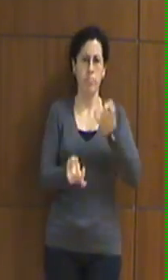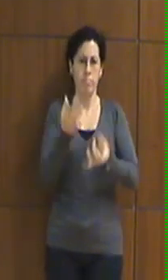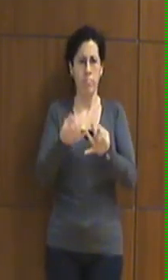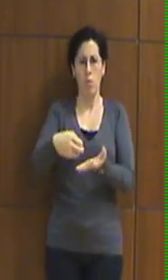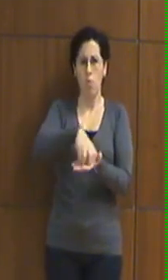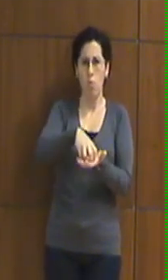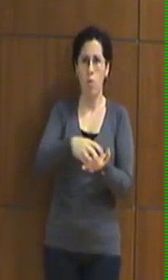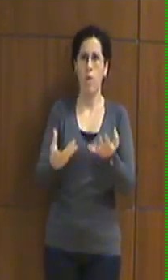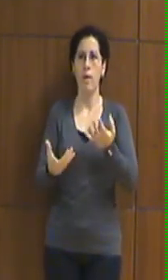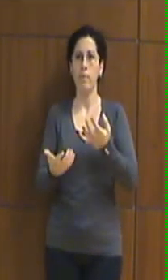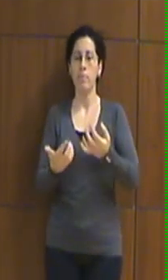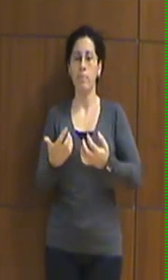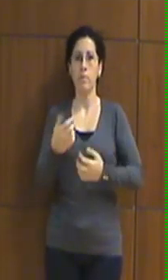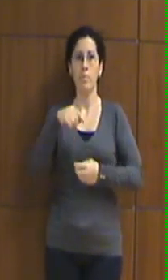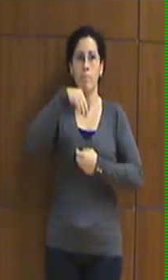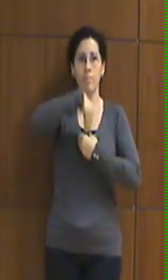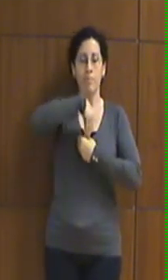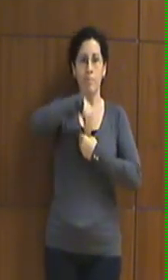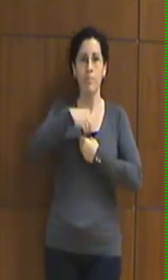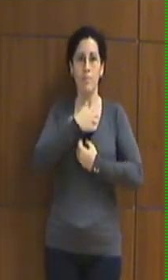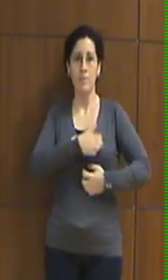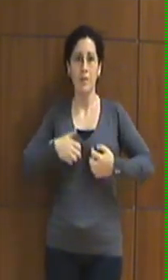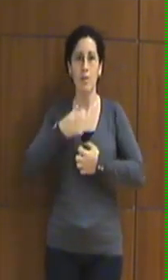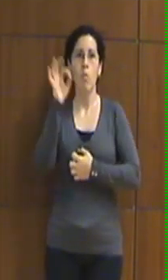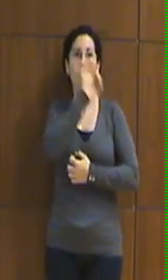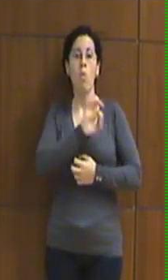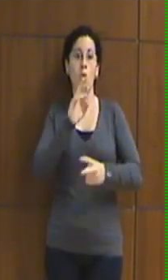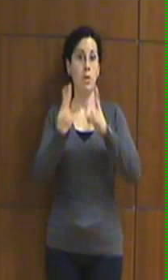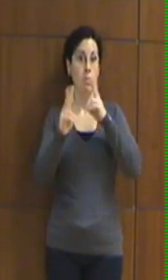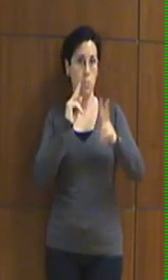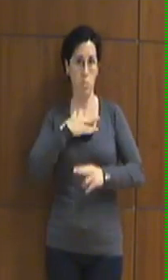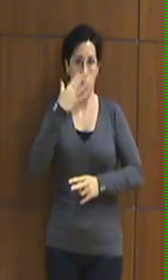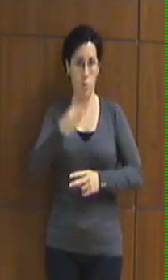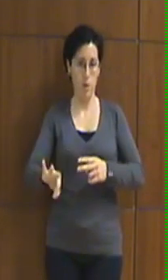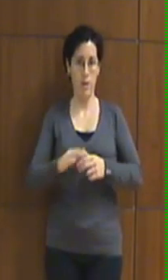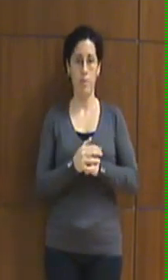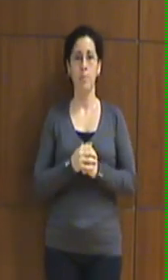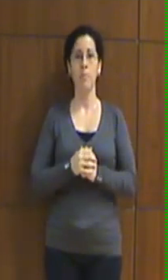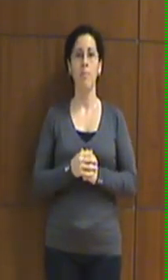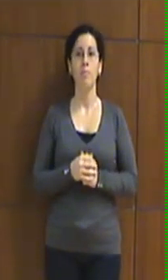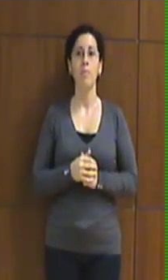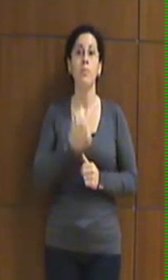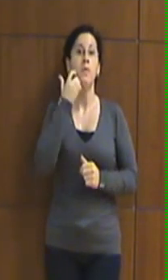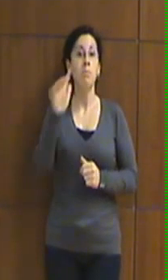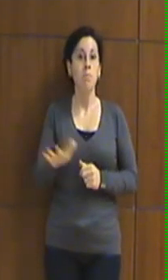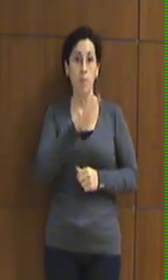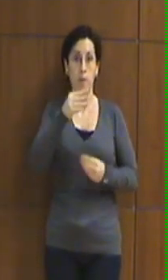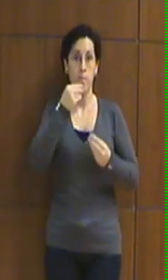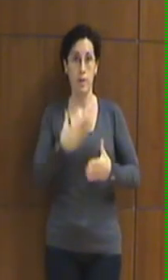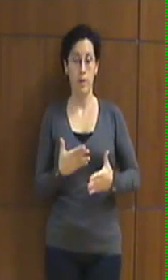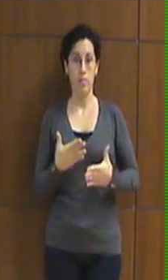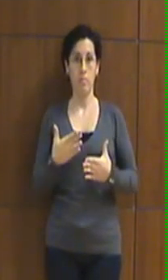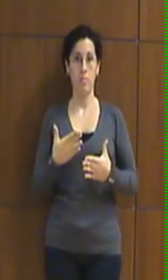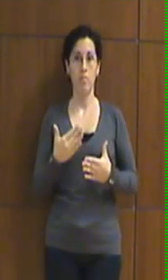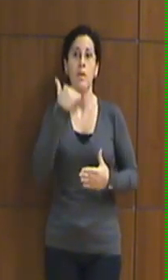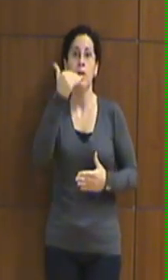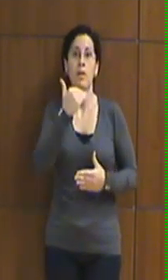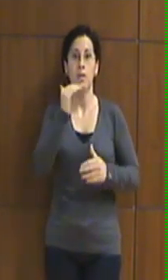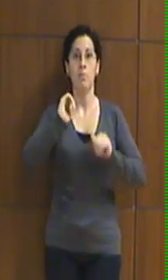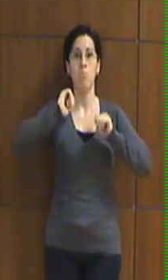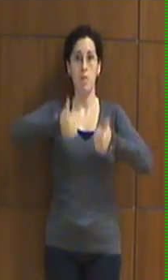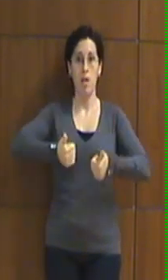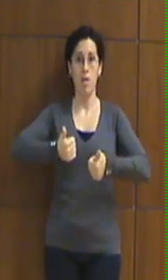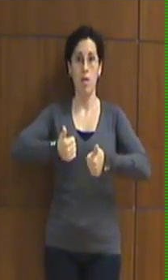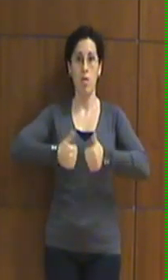a suscitar muchas inquietudes y probablemente también respuestas que puedan surgir de aquí, ¿no? Si os parece, pues casi empezaría por